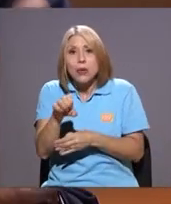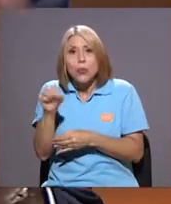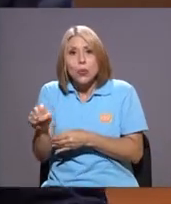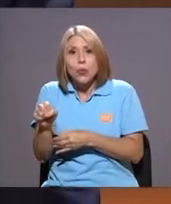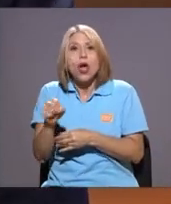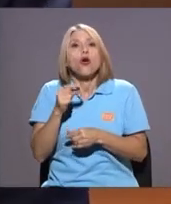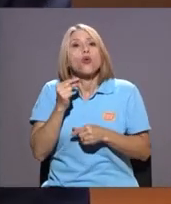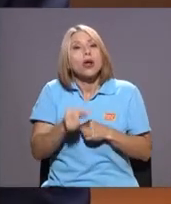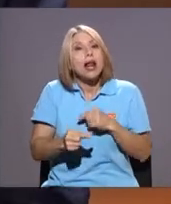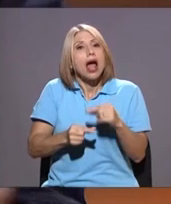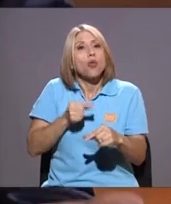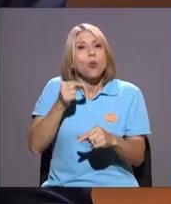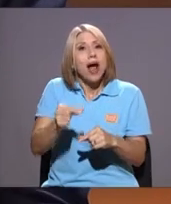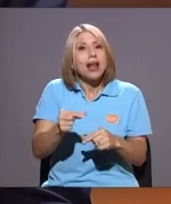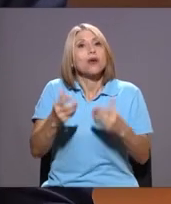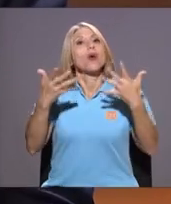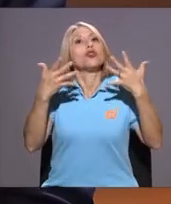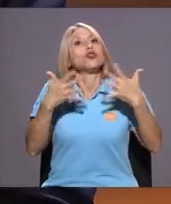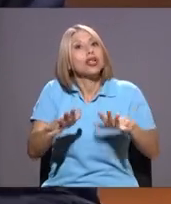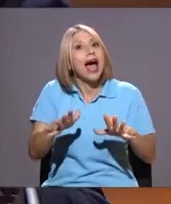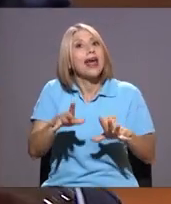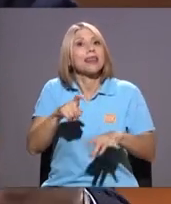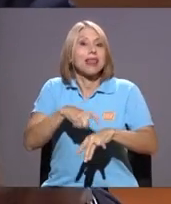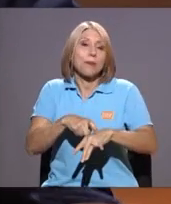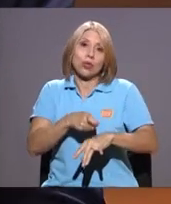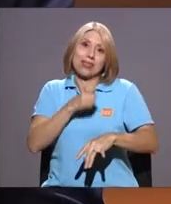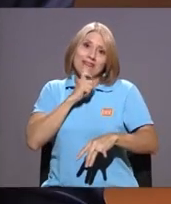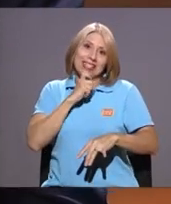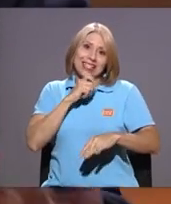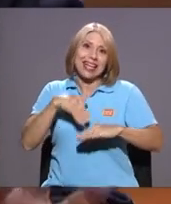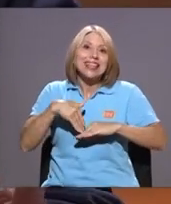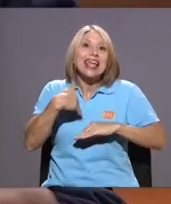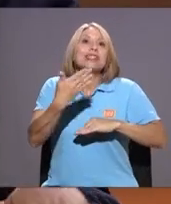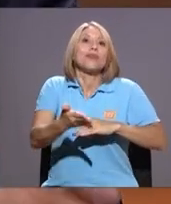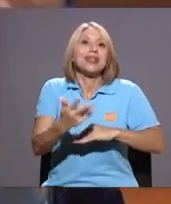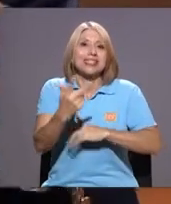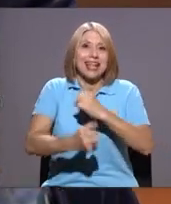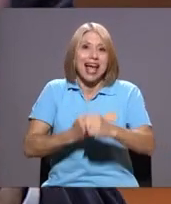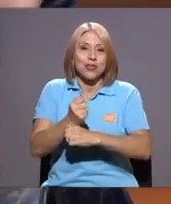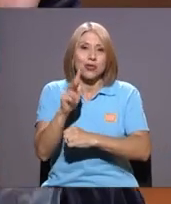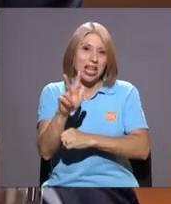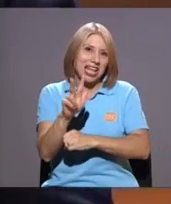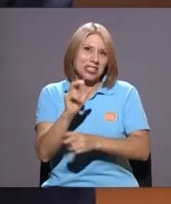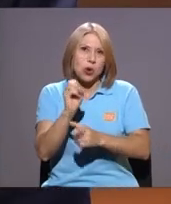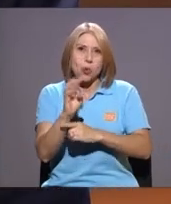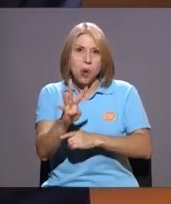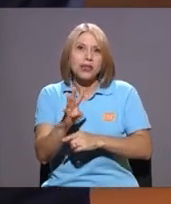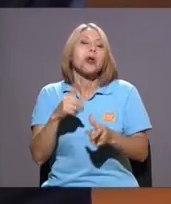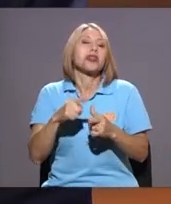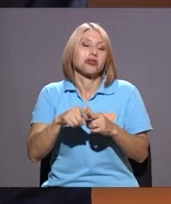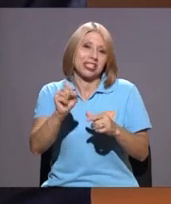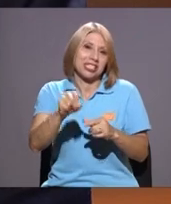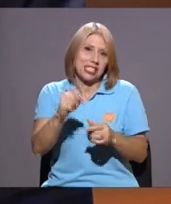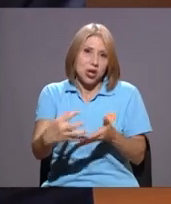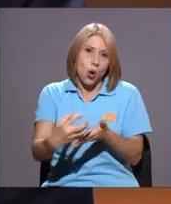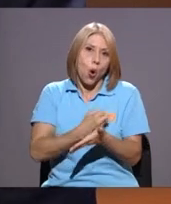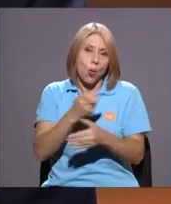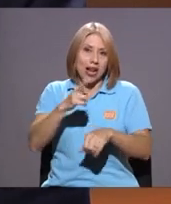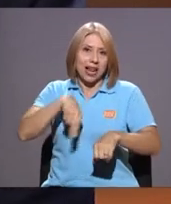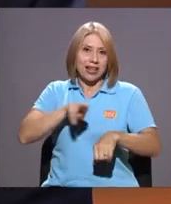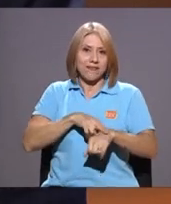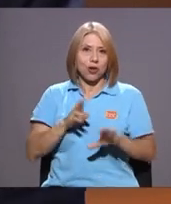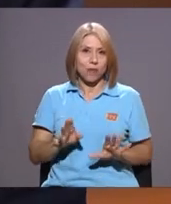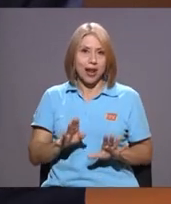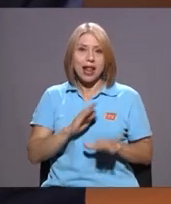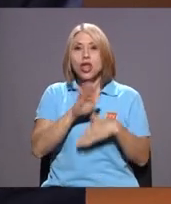qué pasa en lo que se llama el valle de la muerte después del año 3 año 4 entonces si el cobre es la tarifa normal todo